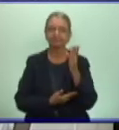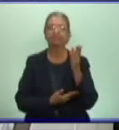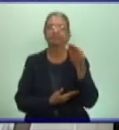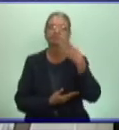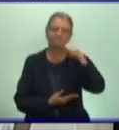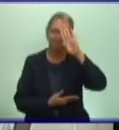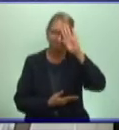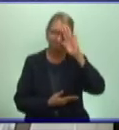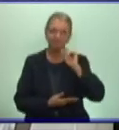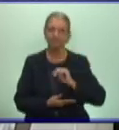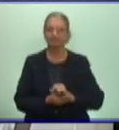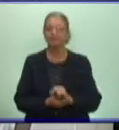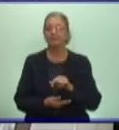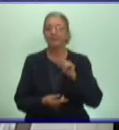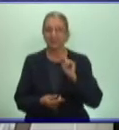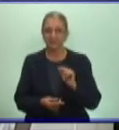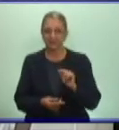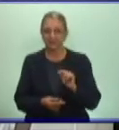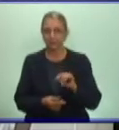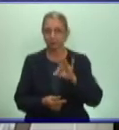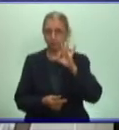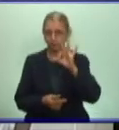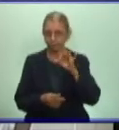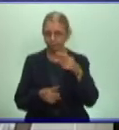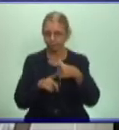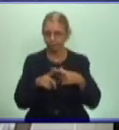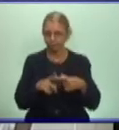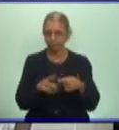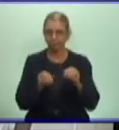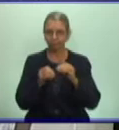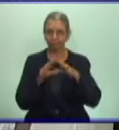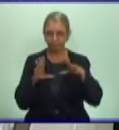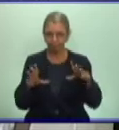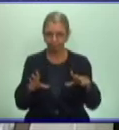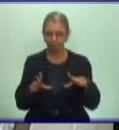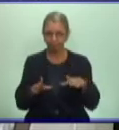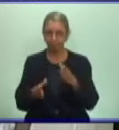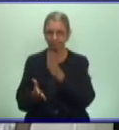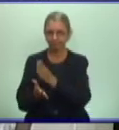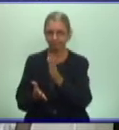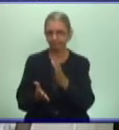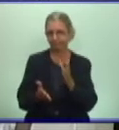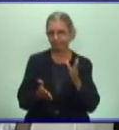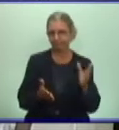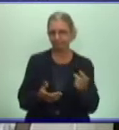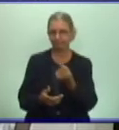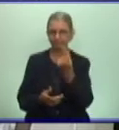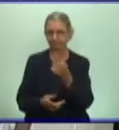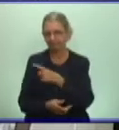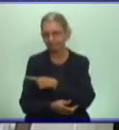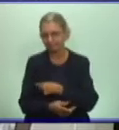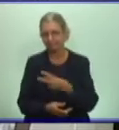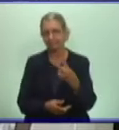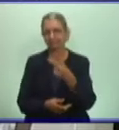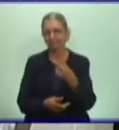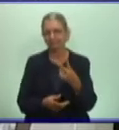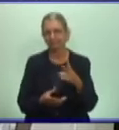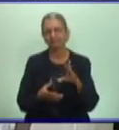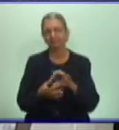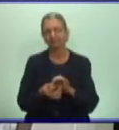las 8:30 de la mañana con orientaciones nuevamente sobre la Bunda de la Patria por cada grado. Empezará primer grado, segundo,